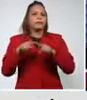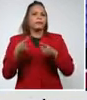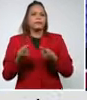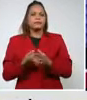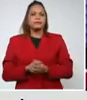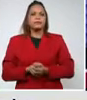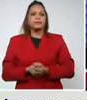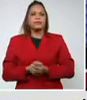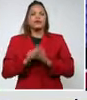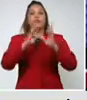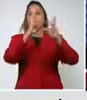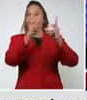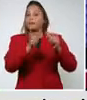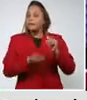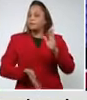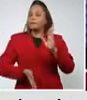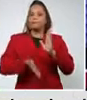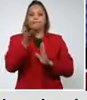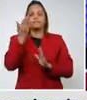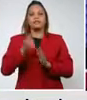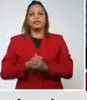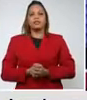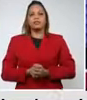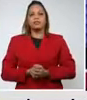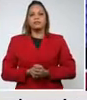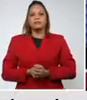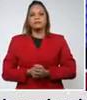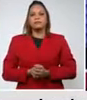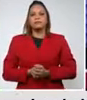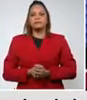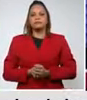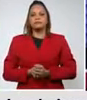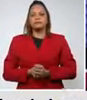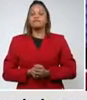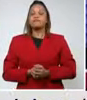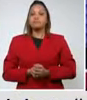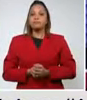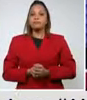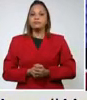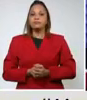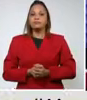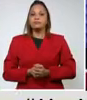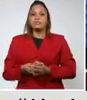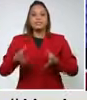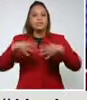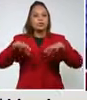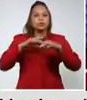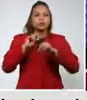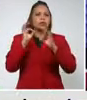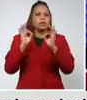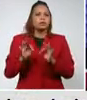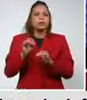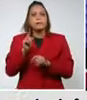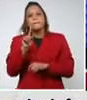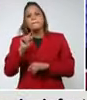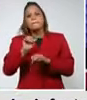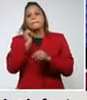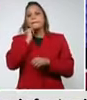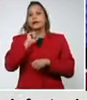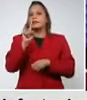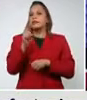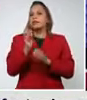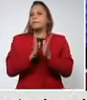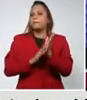una cifra que se ha comportado de esta forma desde hace más de un mes. El